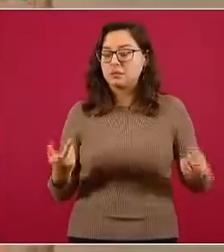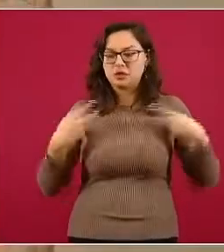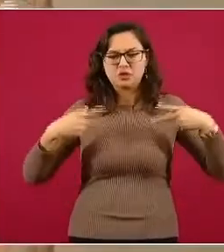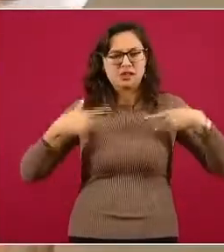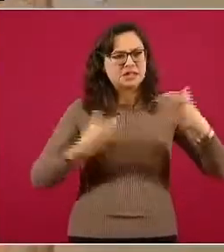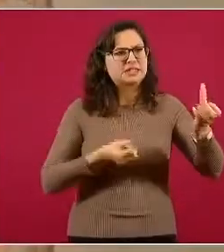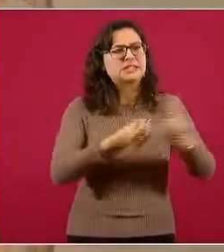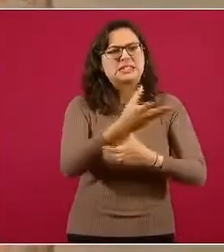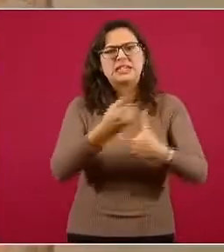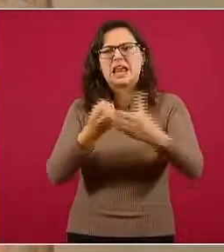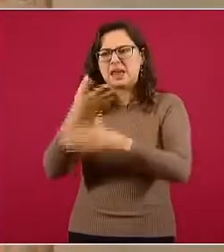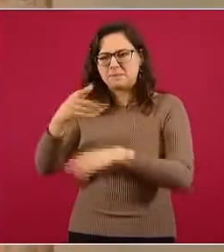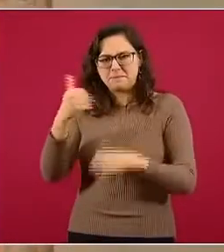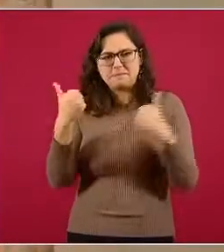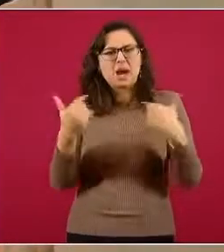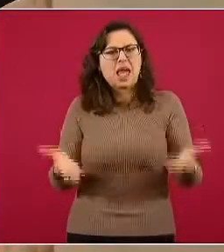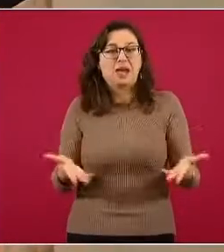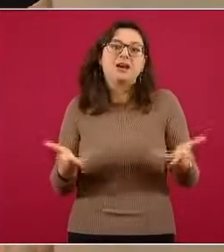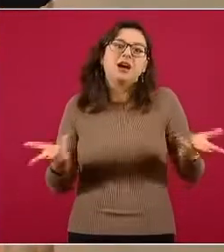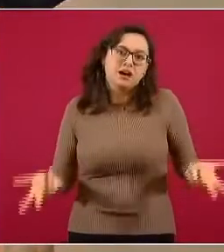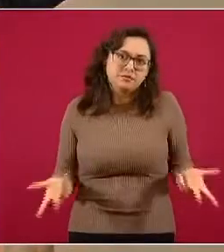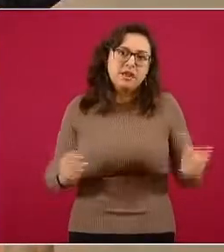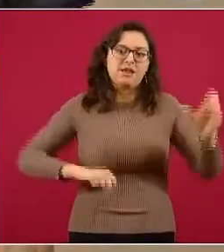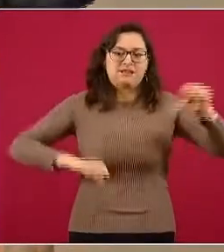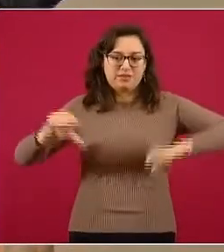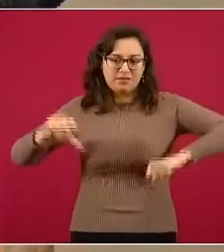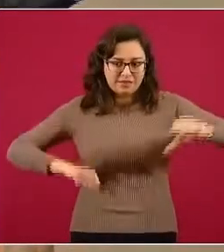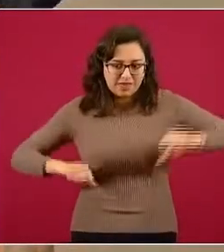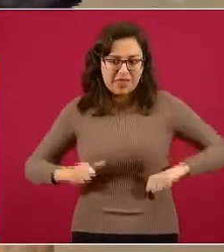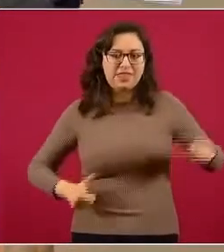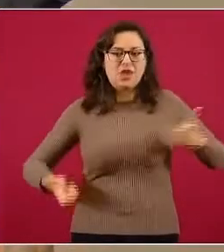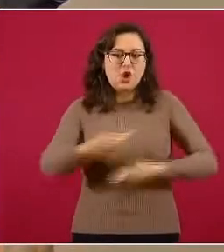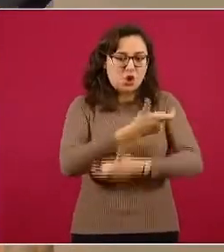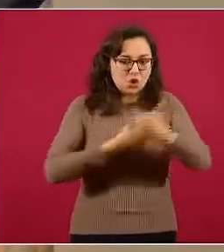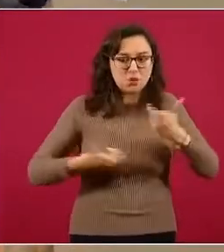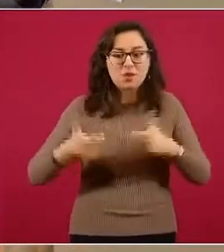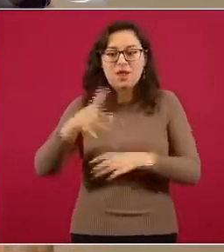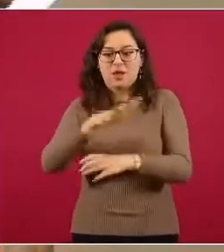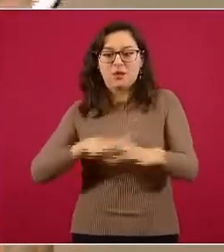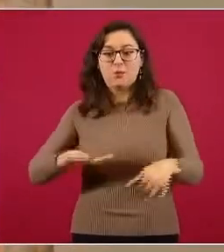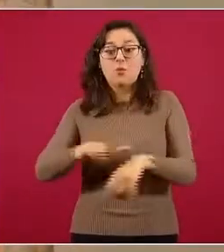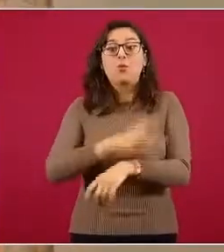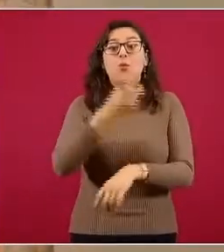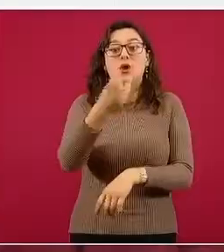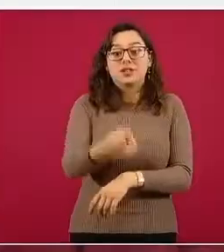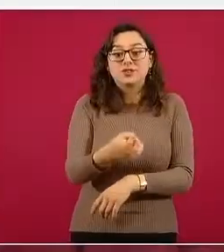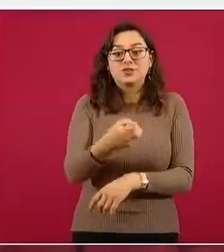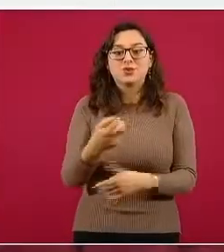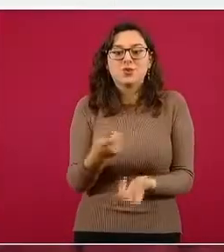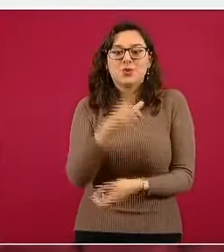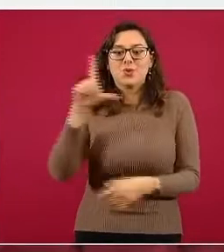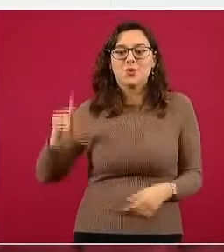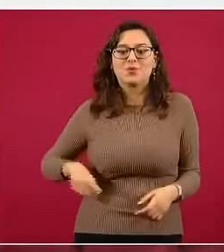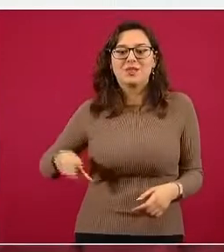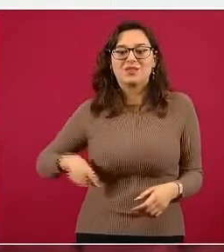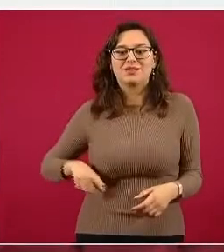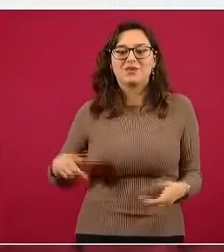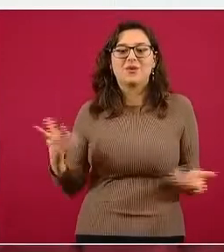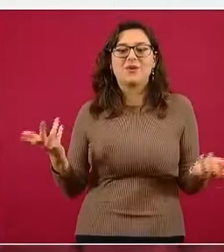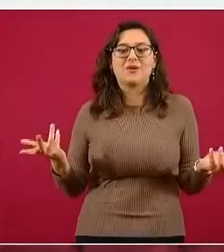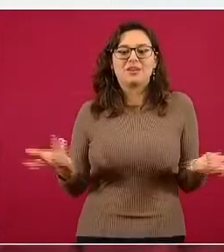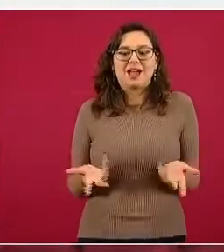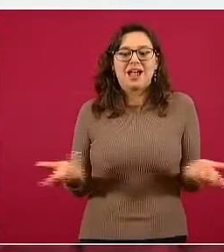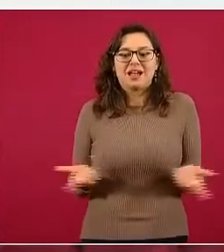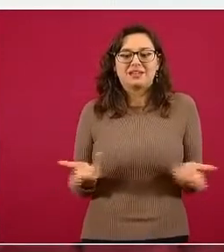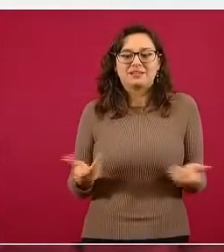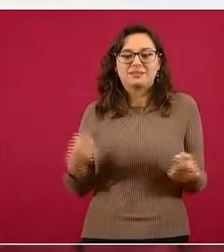etcétera. Sin embargo, lo que hemos tratado de hacer durante todo este tiempo es mantener la frecuencia